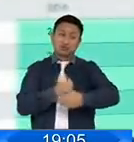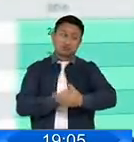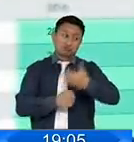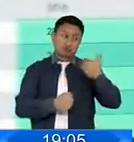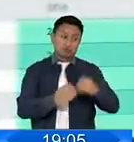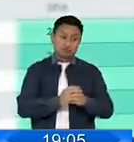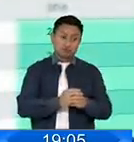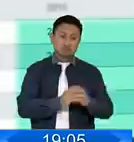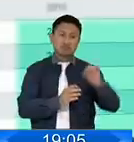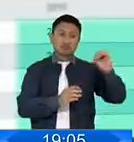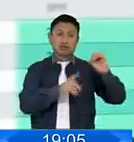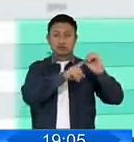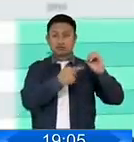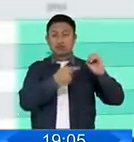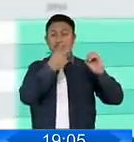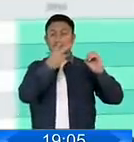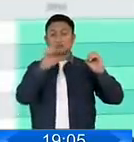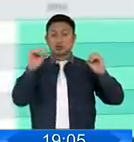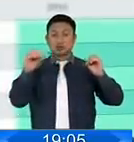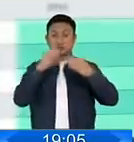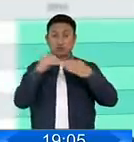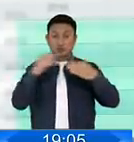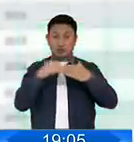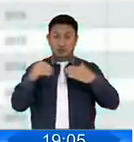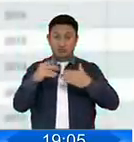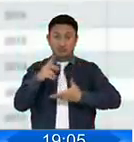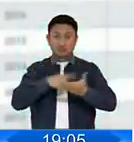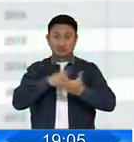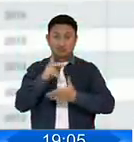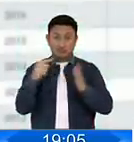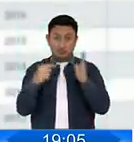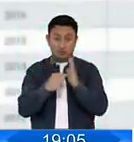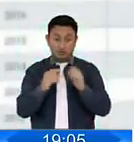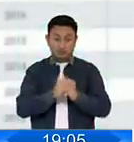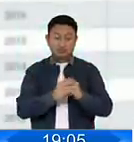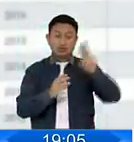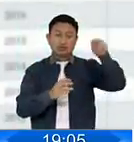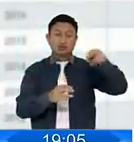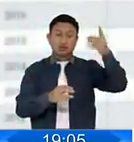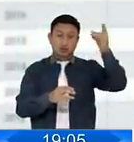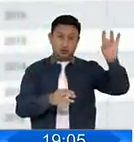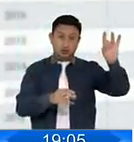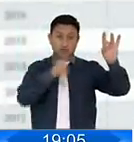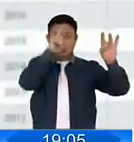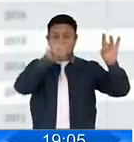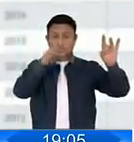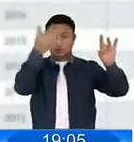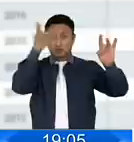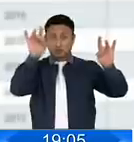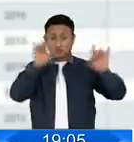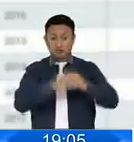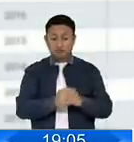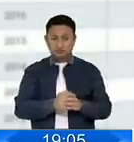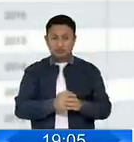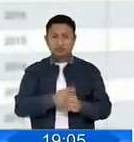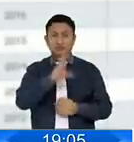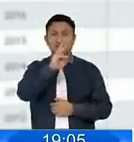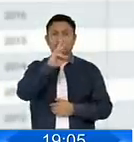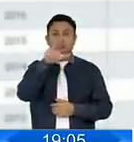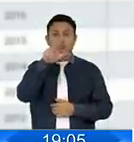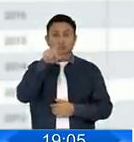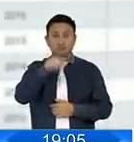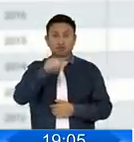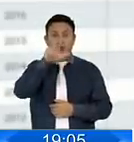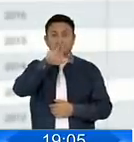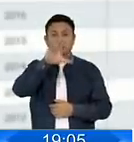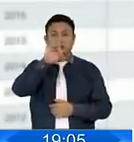200 dólares por impuesto a salida de divisas, entre 2018 y 2019 pagó 37.638 dólares, por el mismo